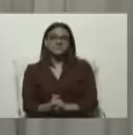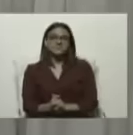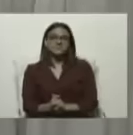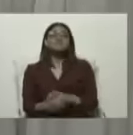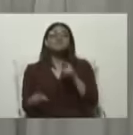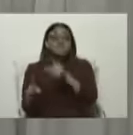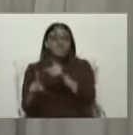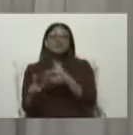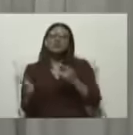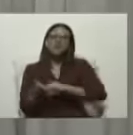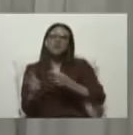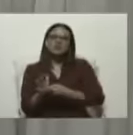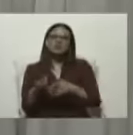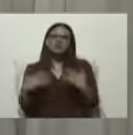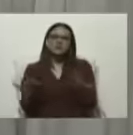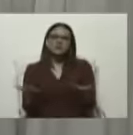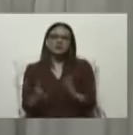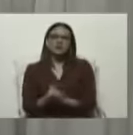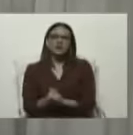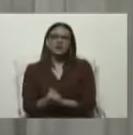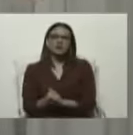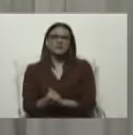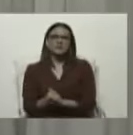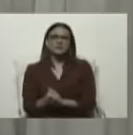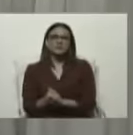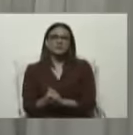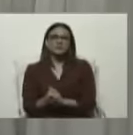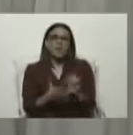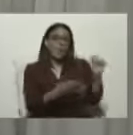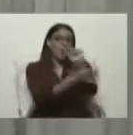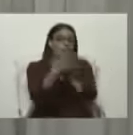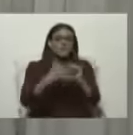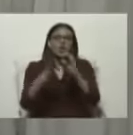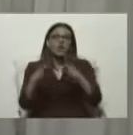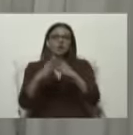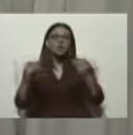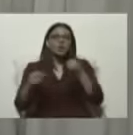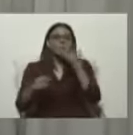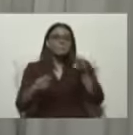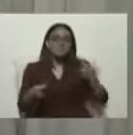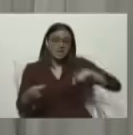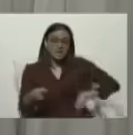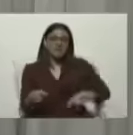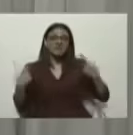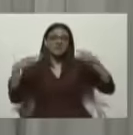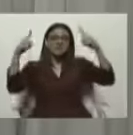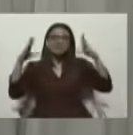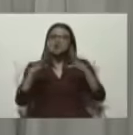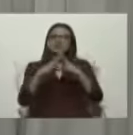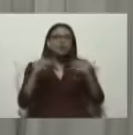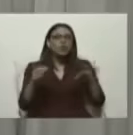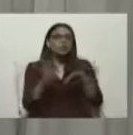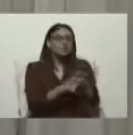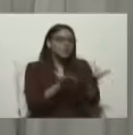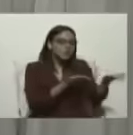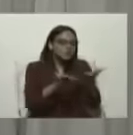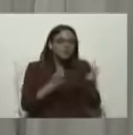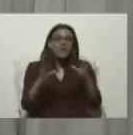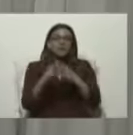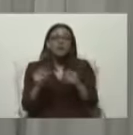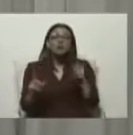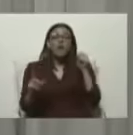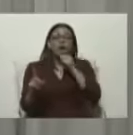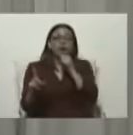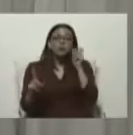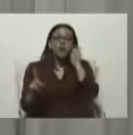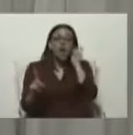Eso es que se borra de un plumazo todos los mecanismos de protección a las abuelas y a los abuelos